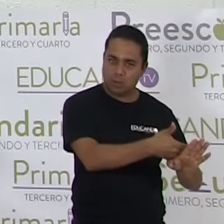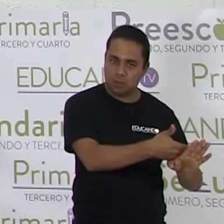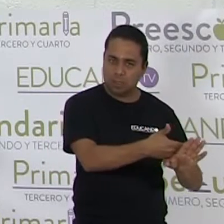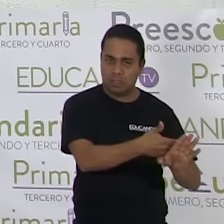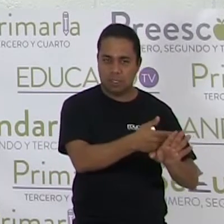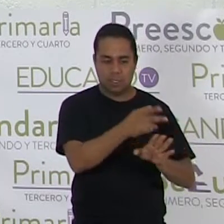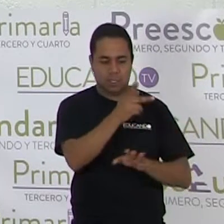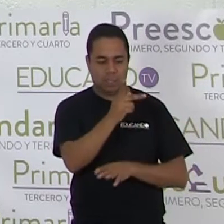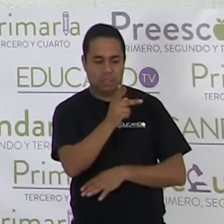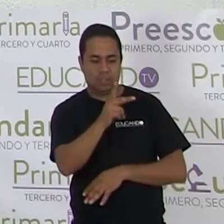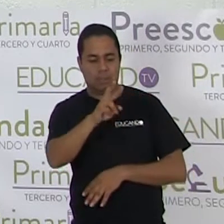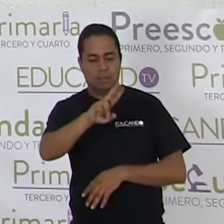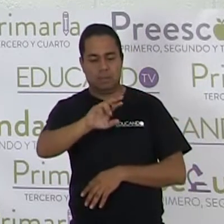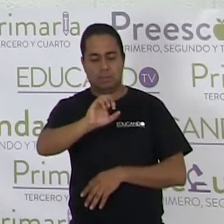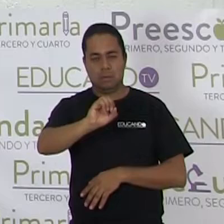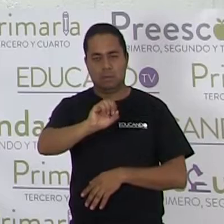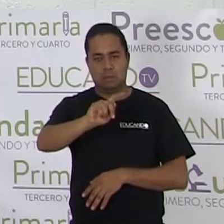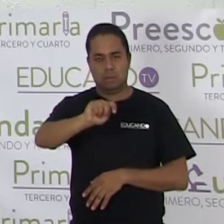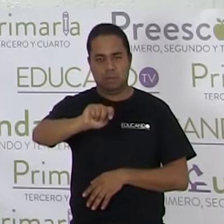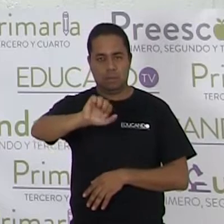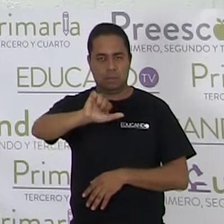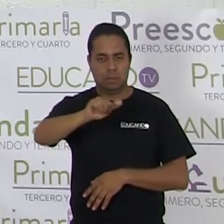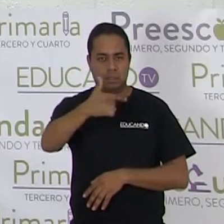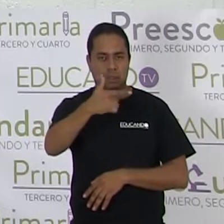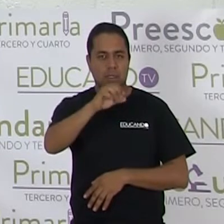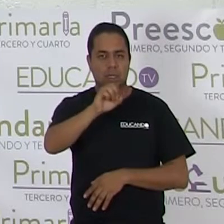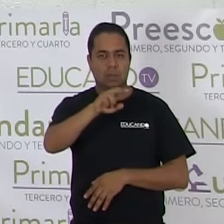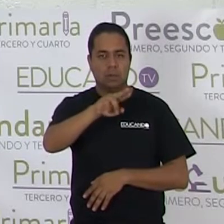protagonistas. Van a poner siempre